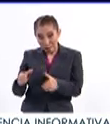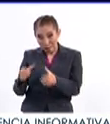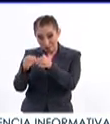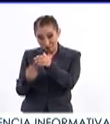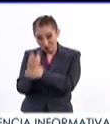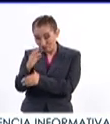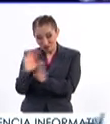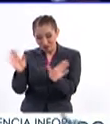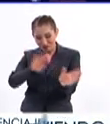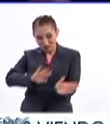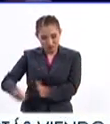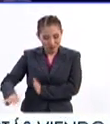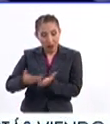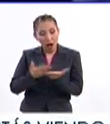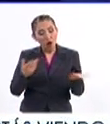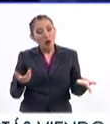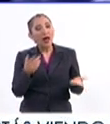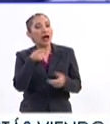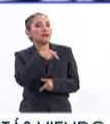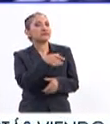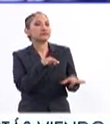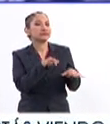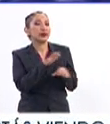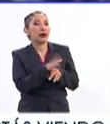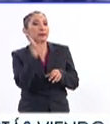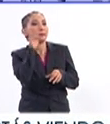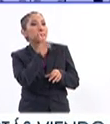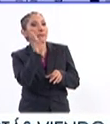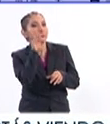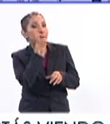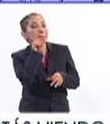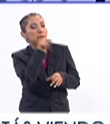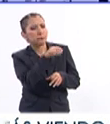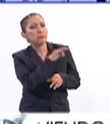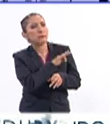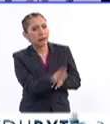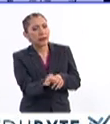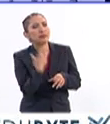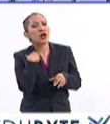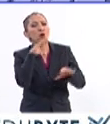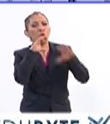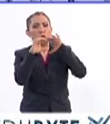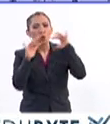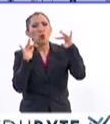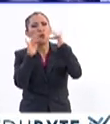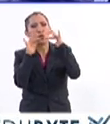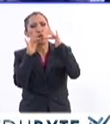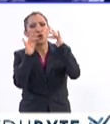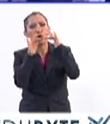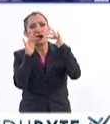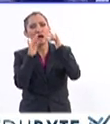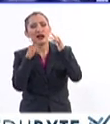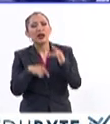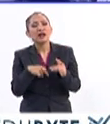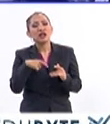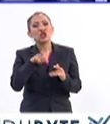de estudiar los volcanes, lo que vamos a hacer es demostrar que es posible la comunicación de los CubeSats con los